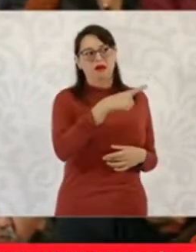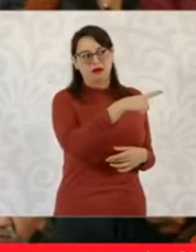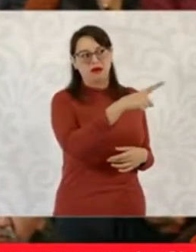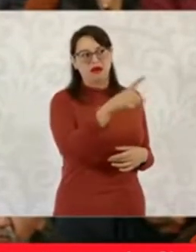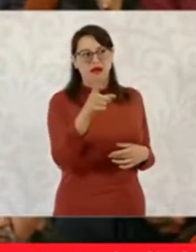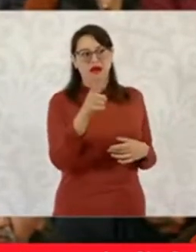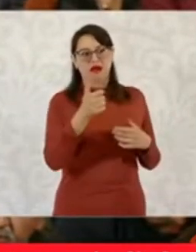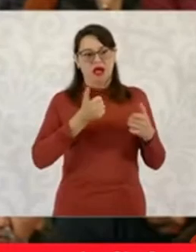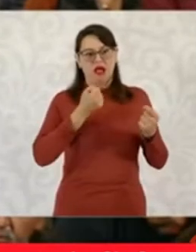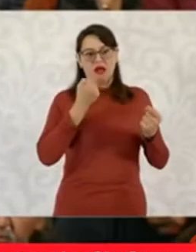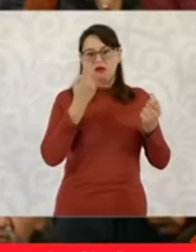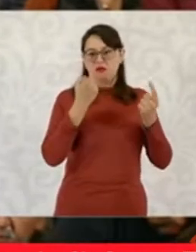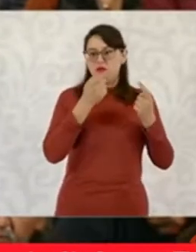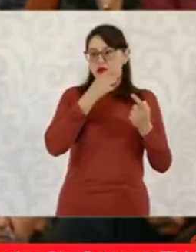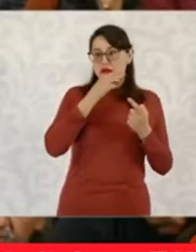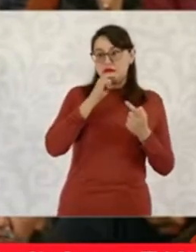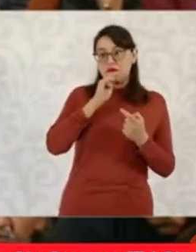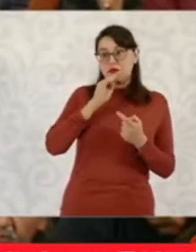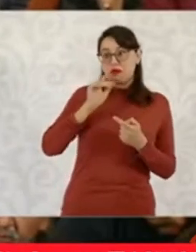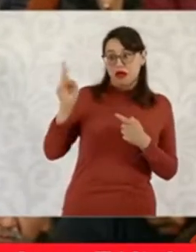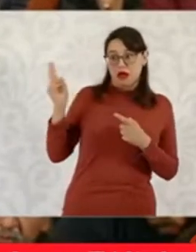tienen.